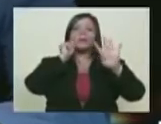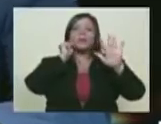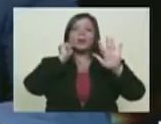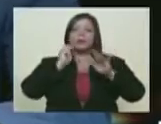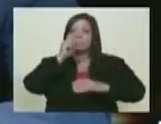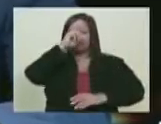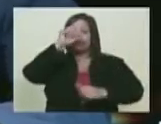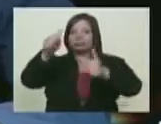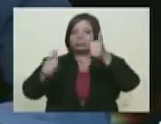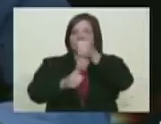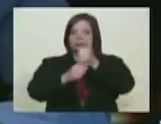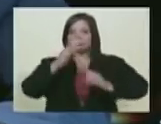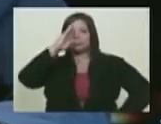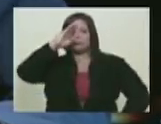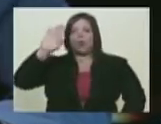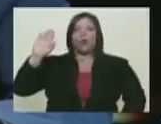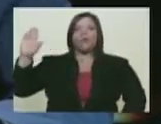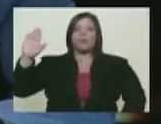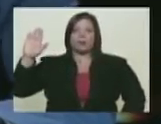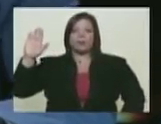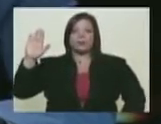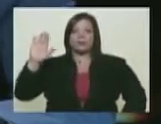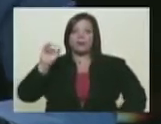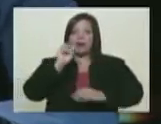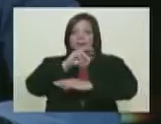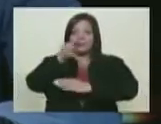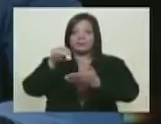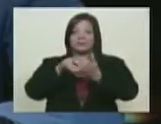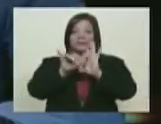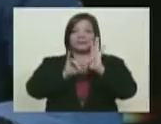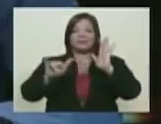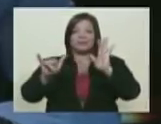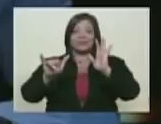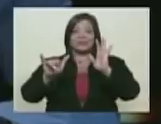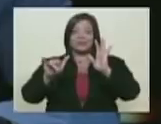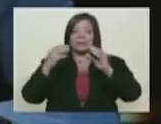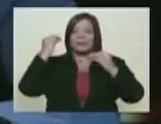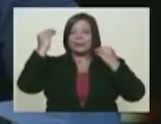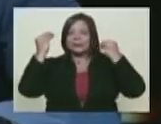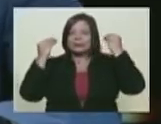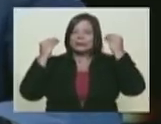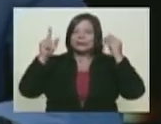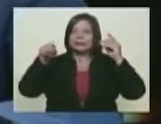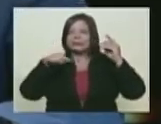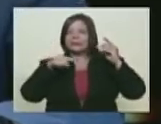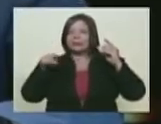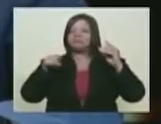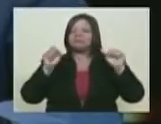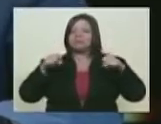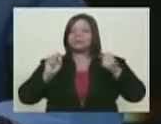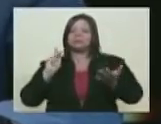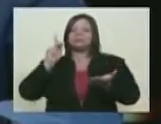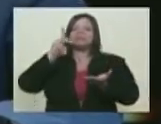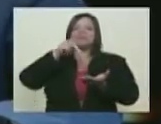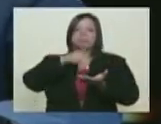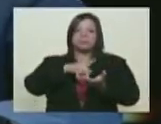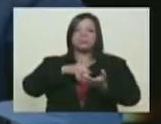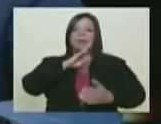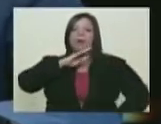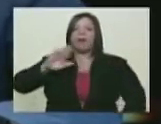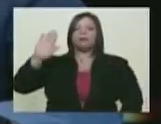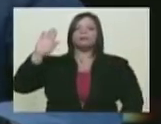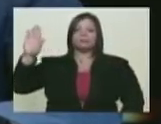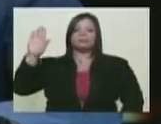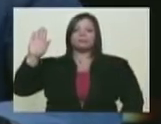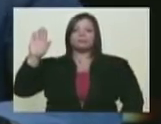juramentaron ante la Asamblea Nacional Constituyente. Luego de haberlo pensado, decidieron juramentarse ante